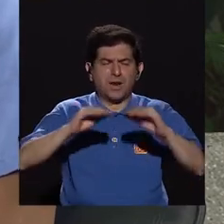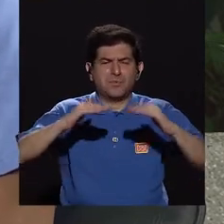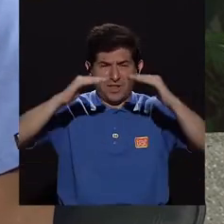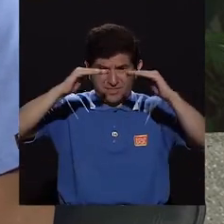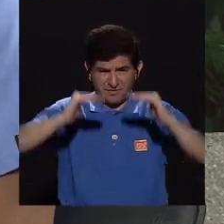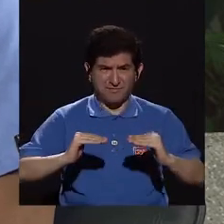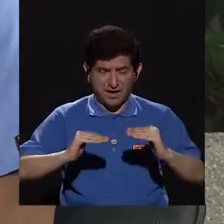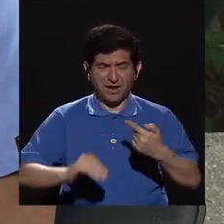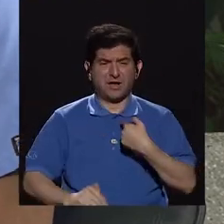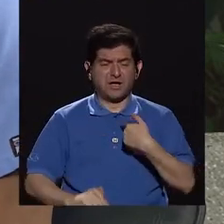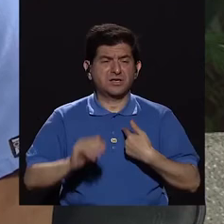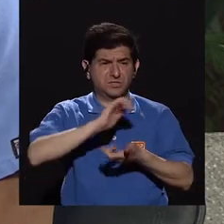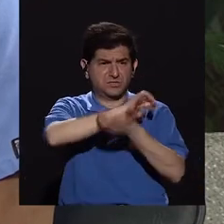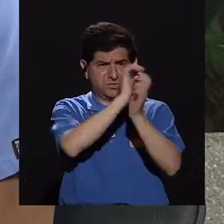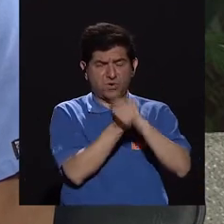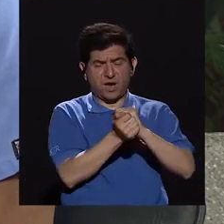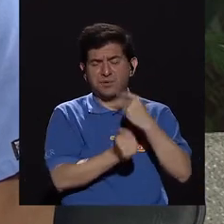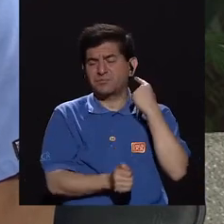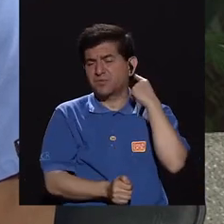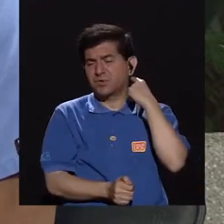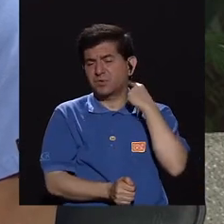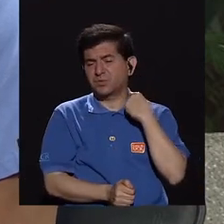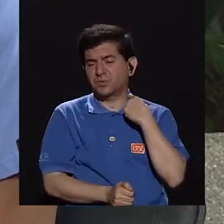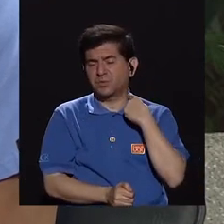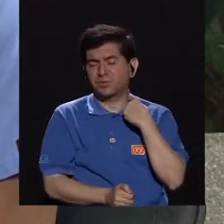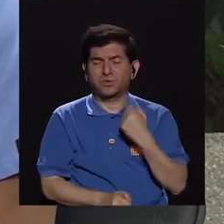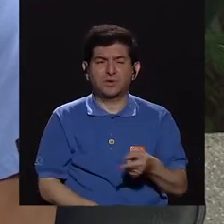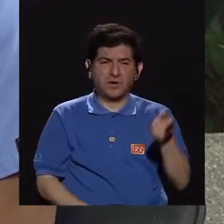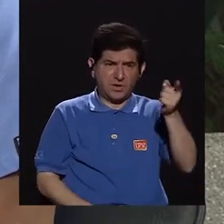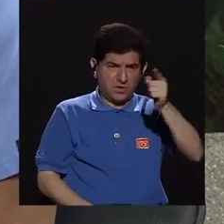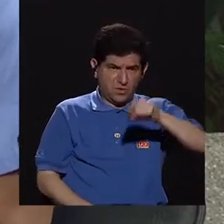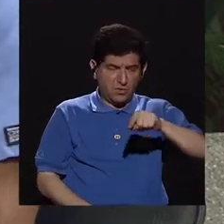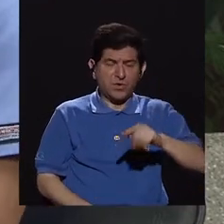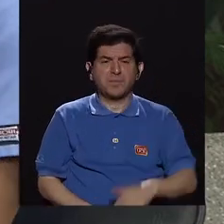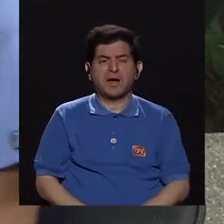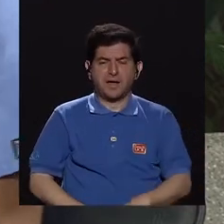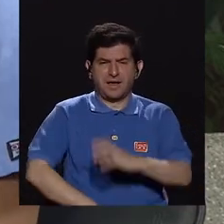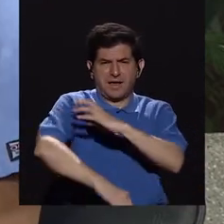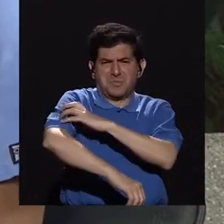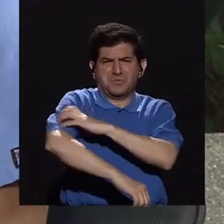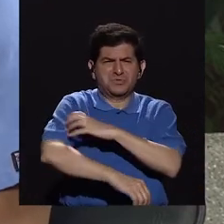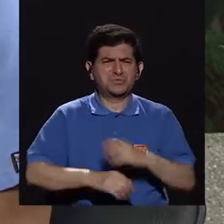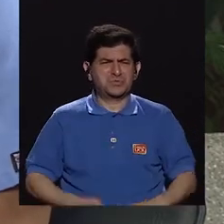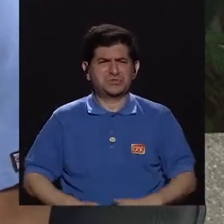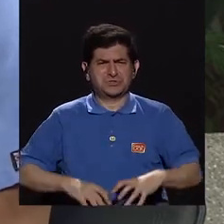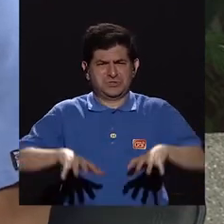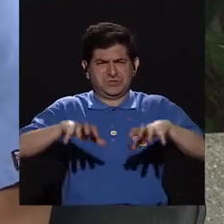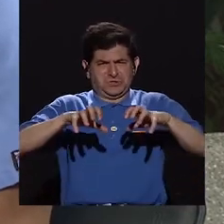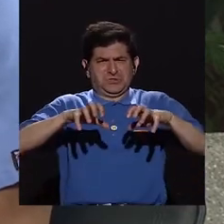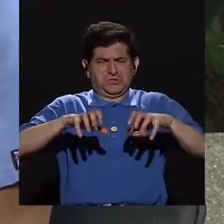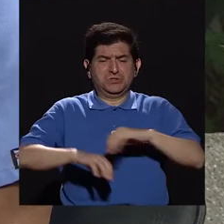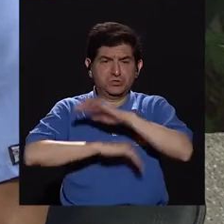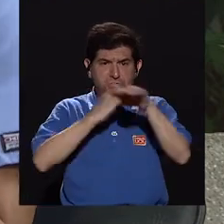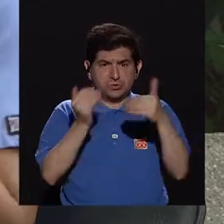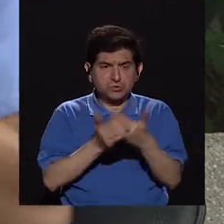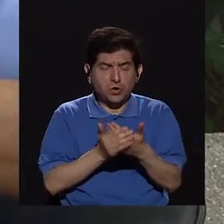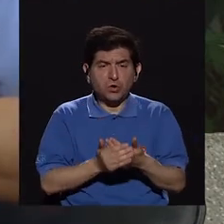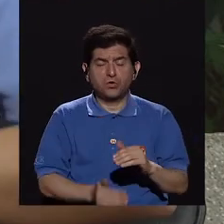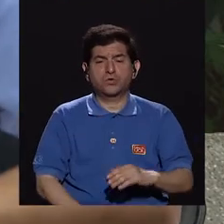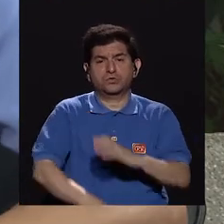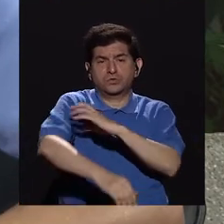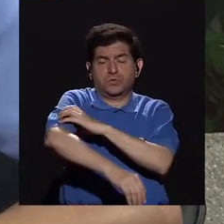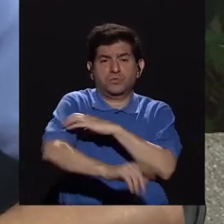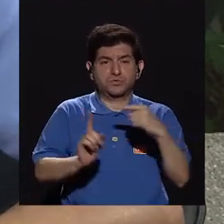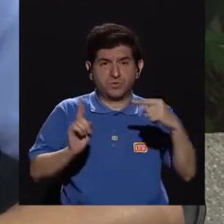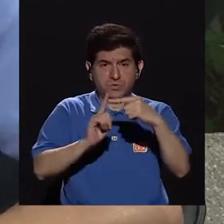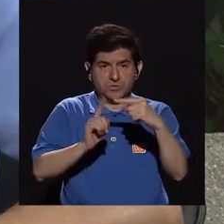baja hace que cambie yo mi arco en el cuello y eso haga que mis músculos estén más tensos. Toda la cadena muscular,